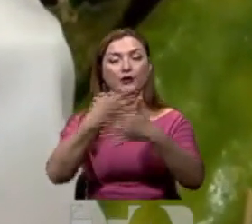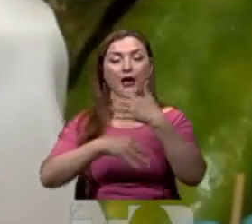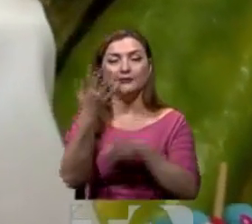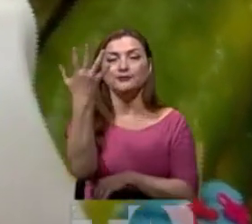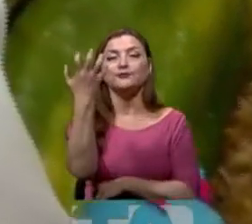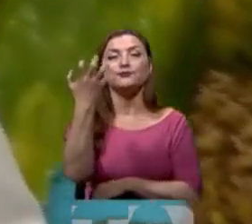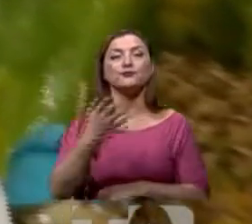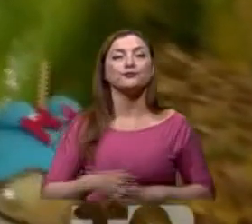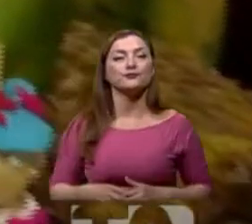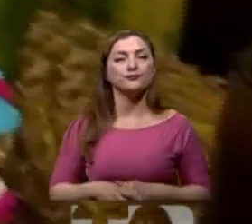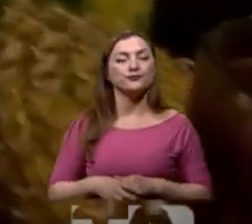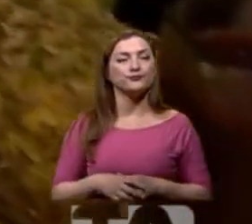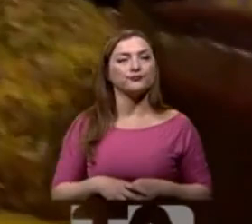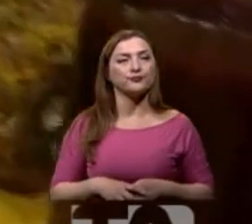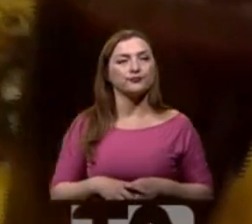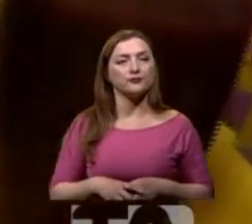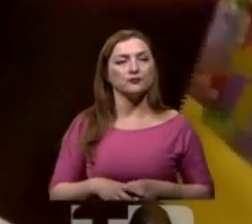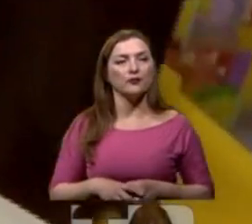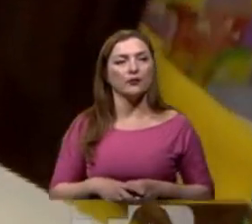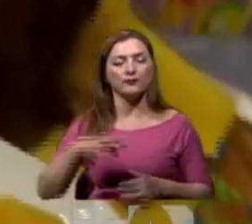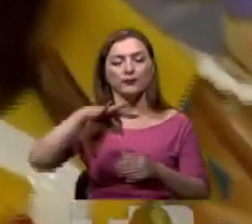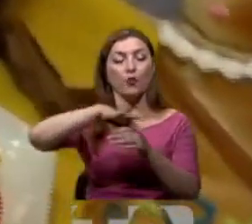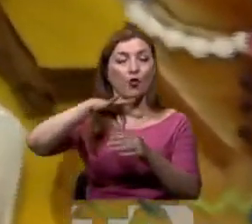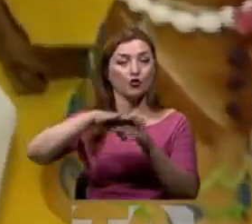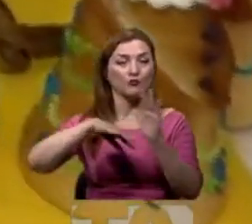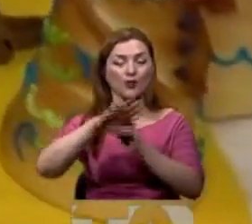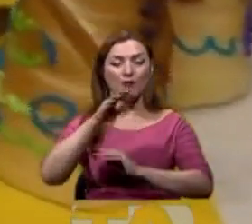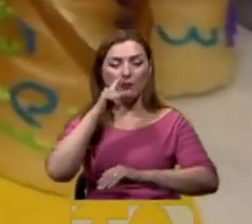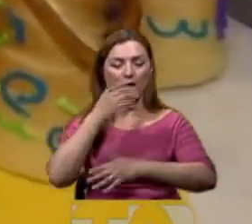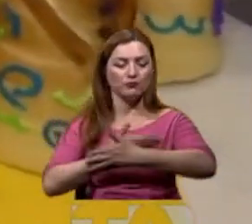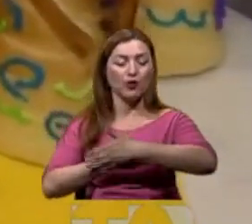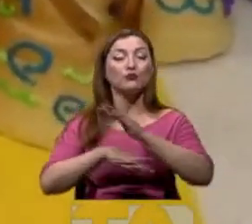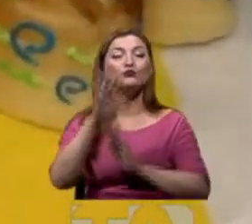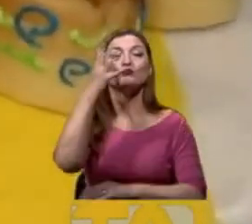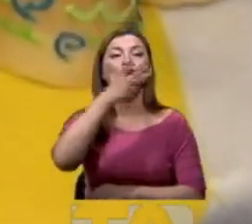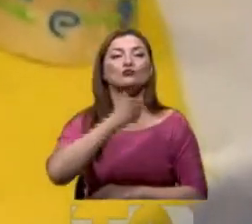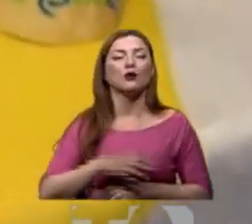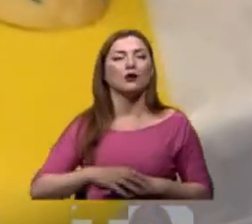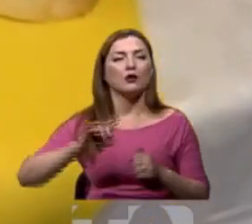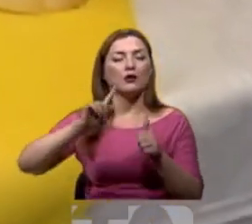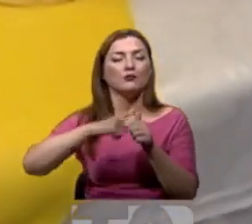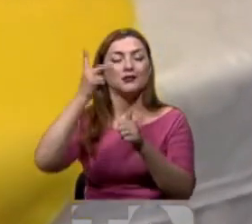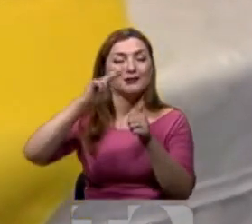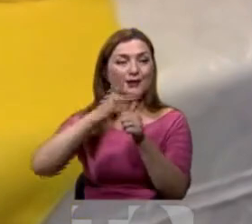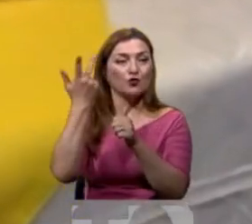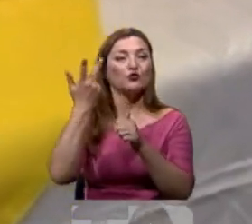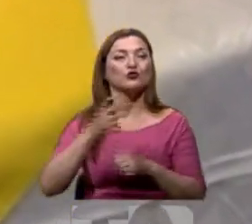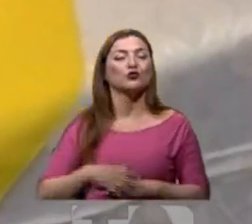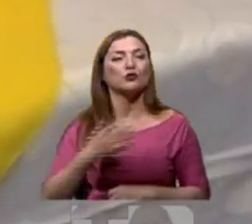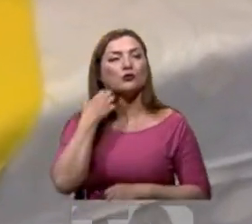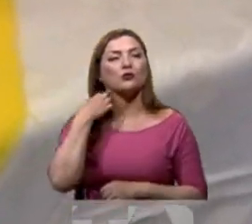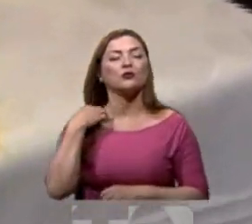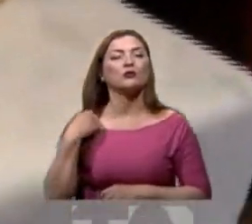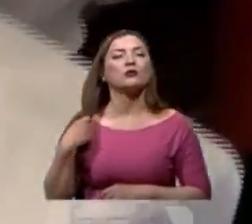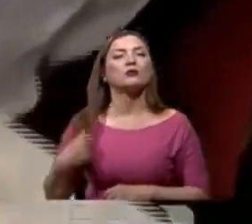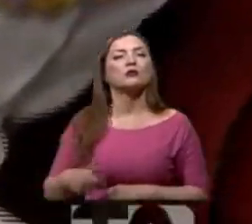participantes y ahí va a poder votar por la guagua más linda. Esto además del primero y segundo lugar que también vamos a